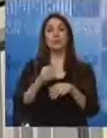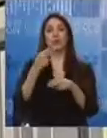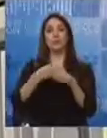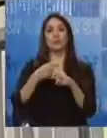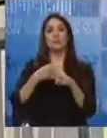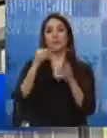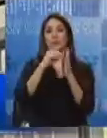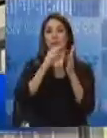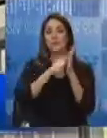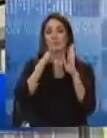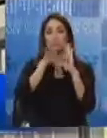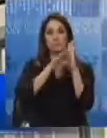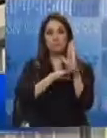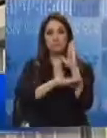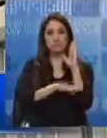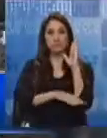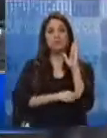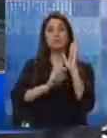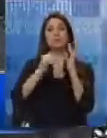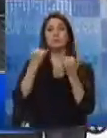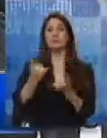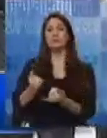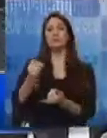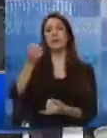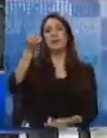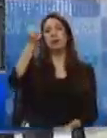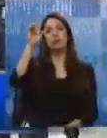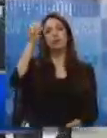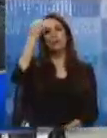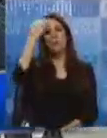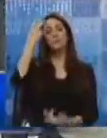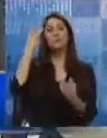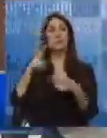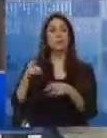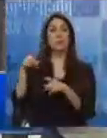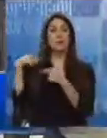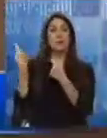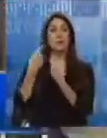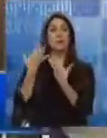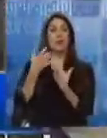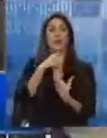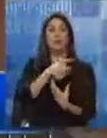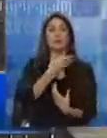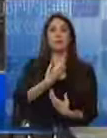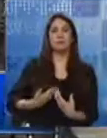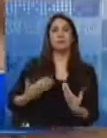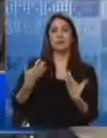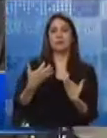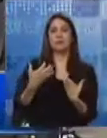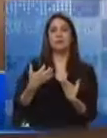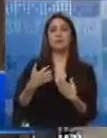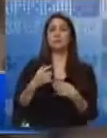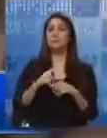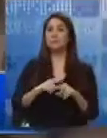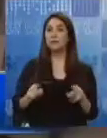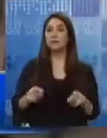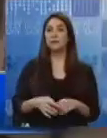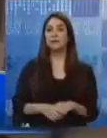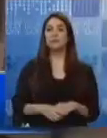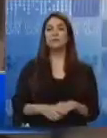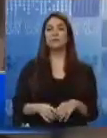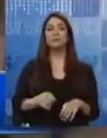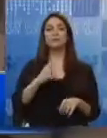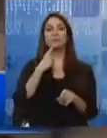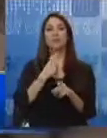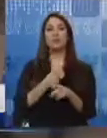de precandidatos. El actual vicepresidente Jorge Glass también cuenta con respaldo de la militancia. Nuestras bases son las que han ido